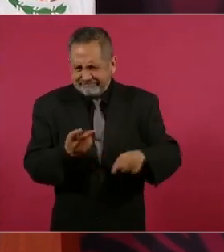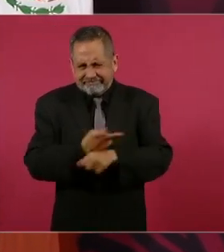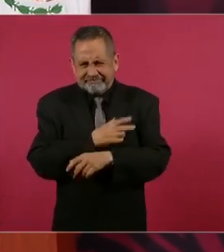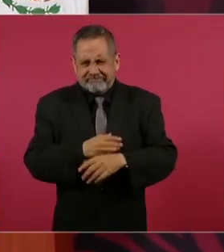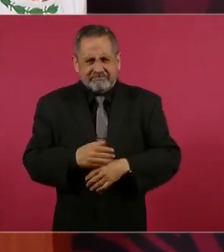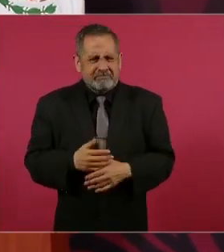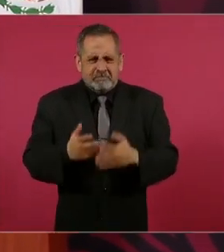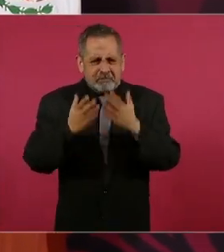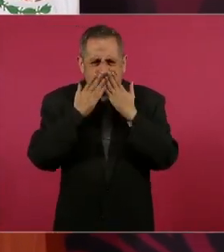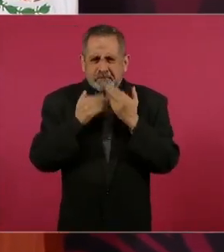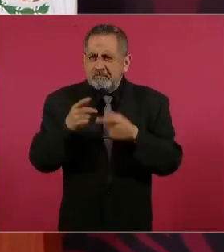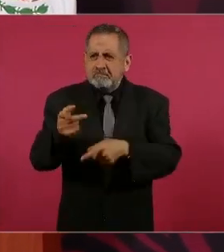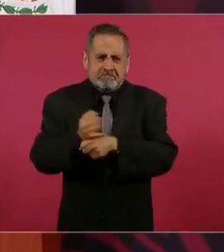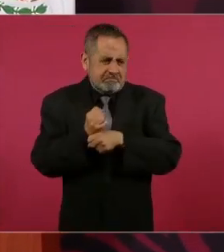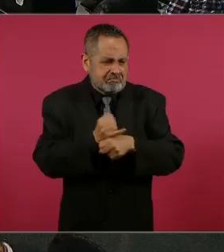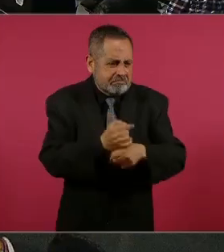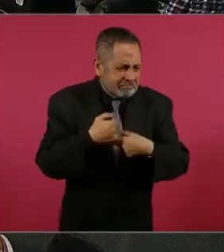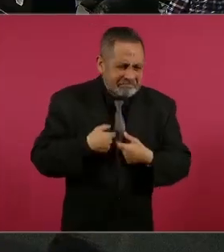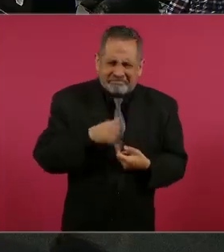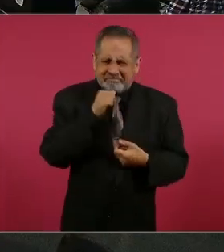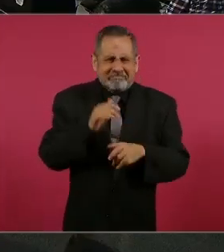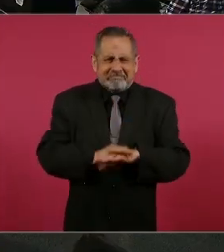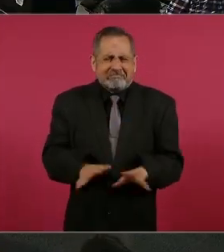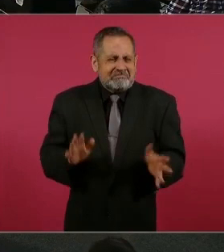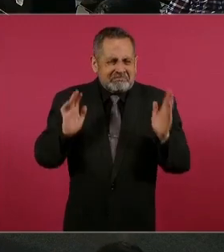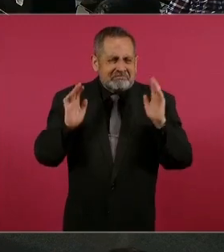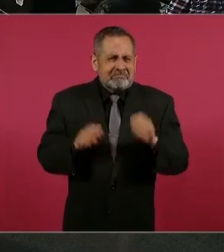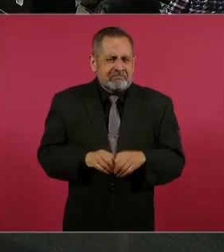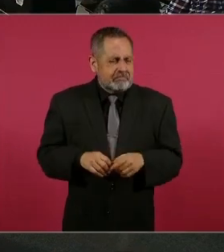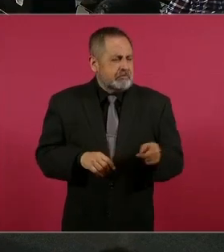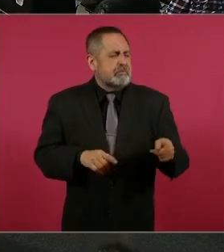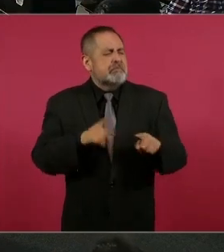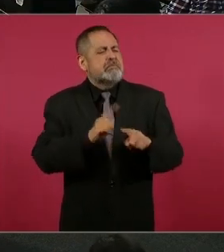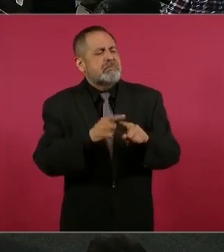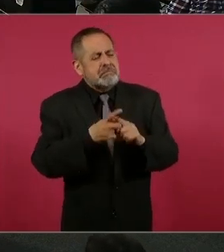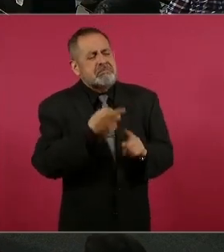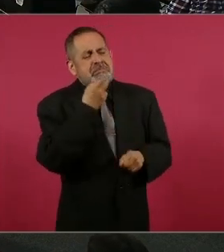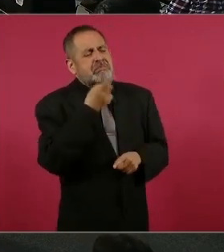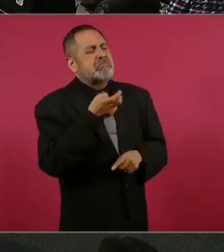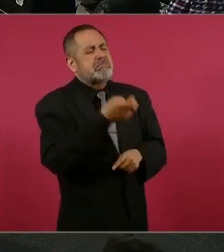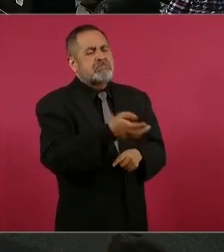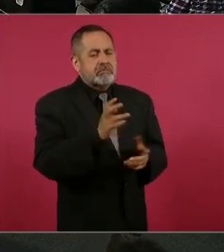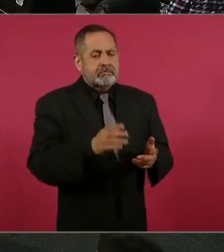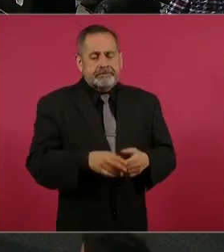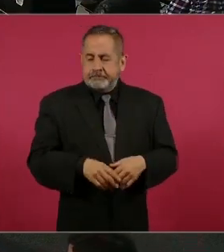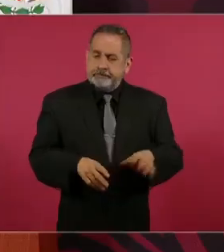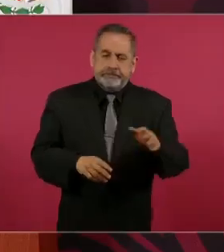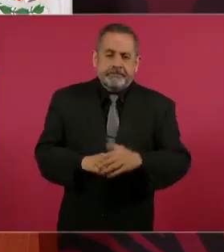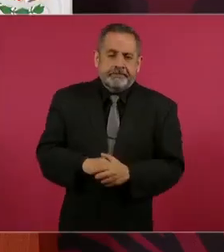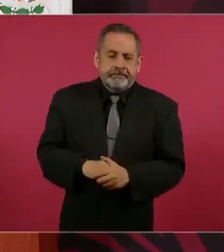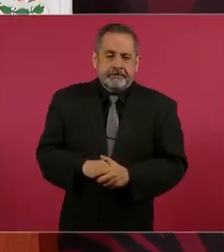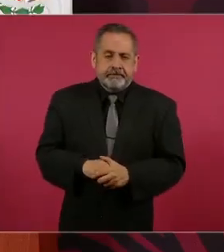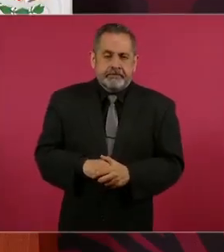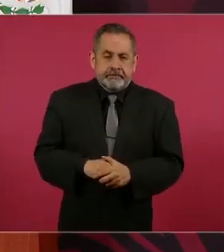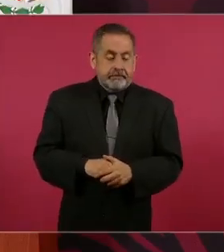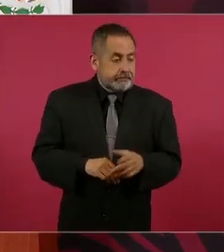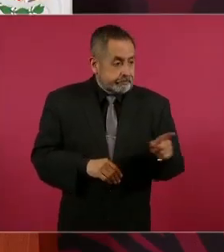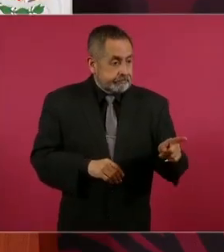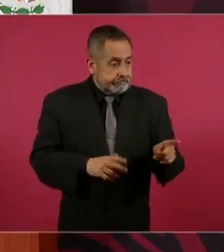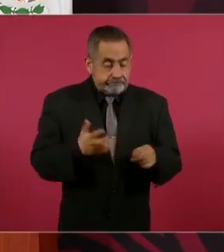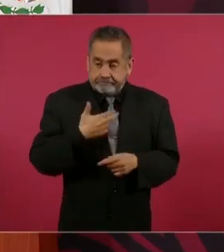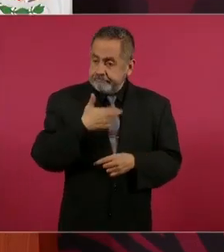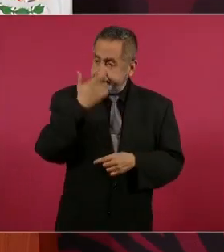si no hay ninguna investigación? ¿Cuál es su fuente? Y resulta que tenía razón